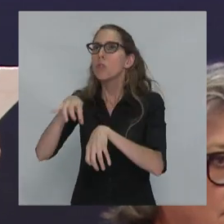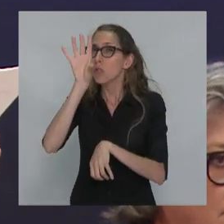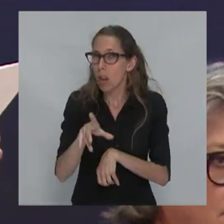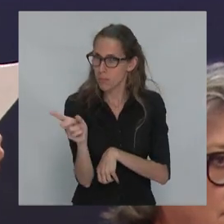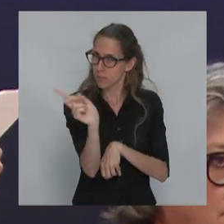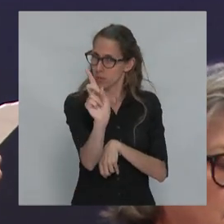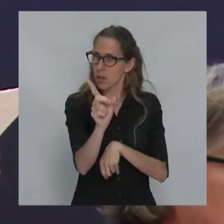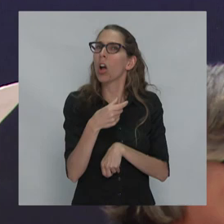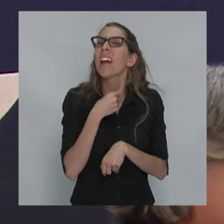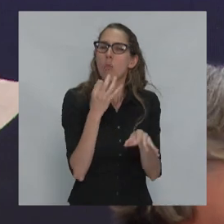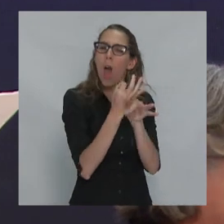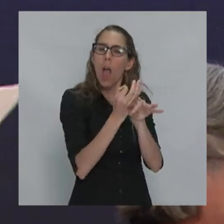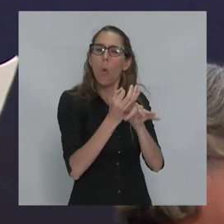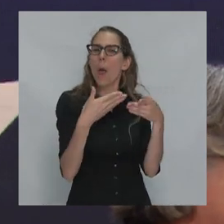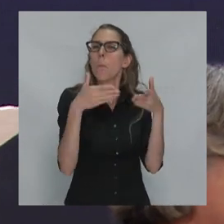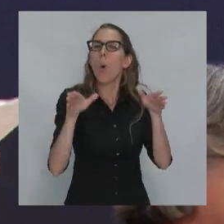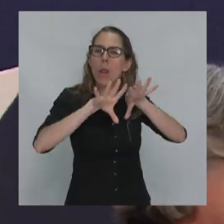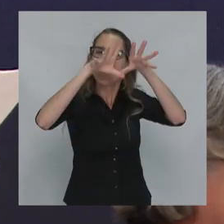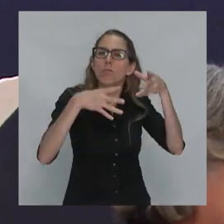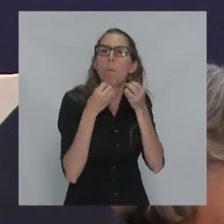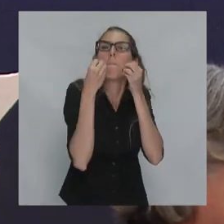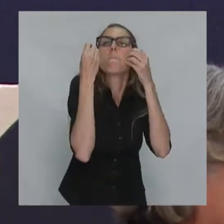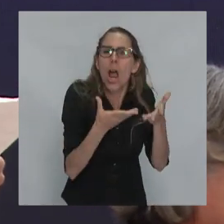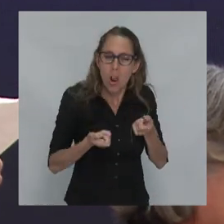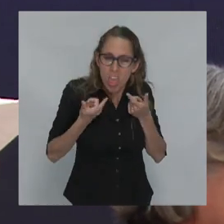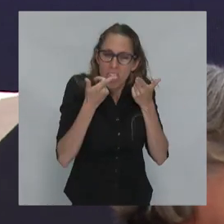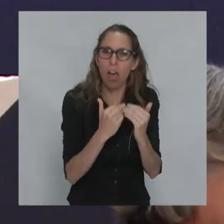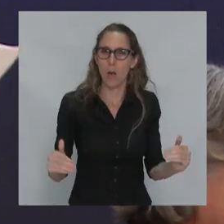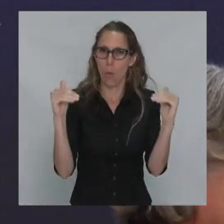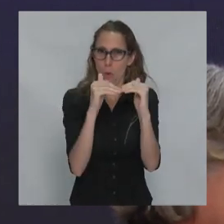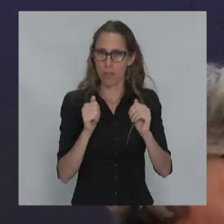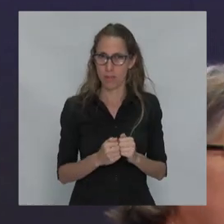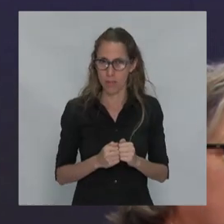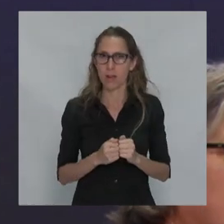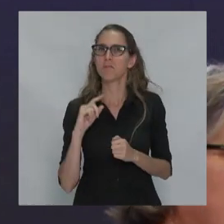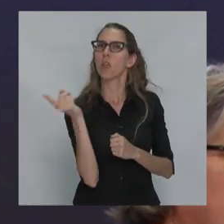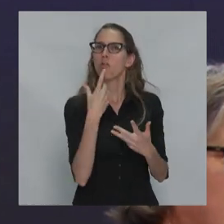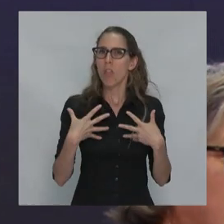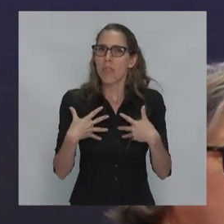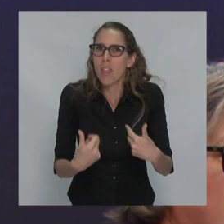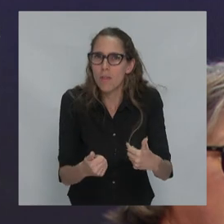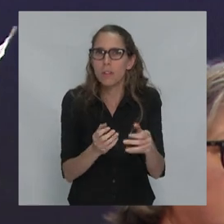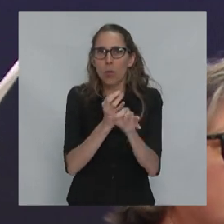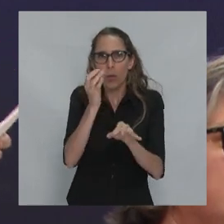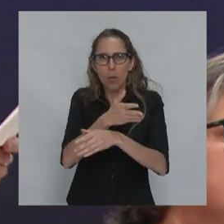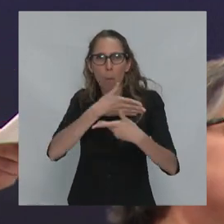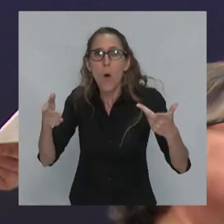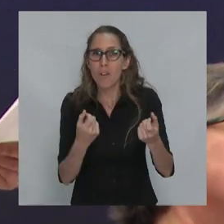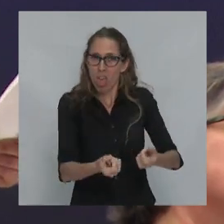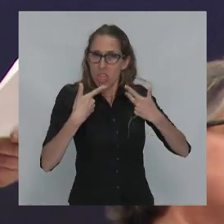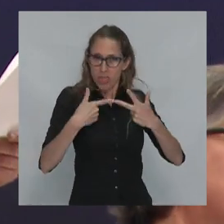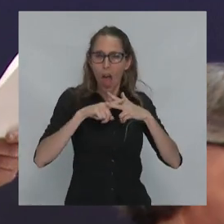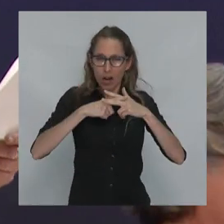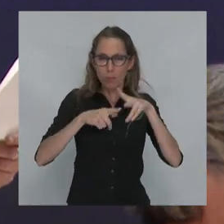escuela pública más capaz de producir igualdad. Si defendemos la educación pública como la herramienta más poderosa de formación